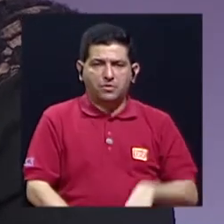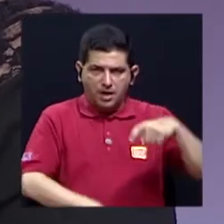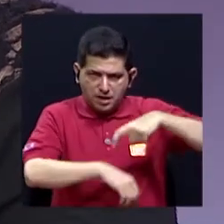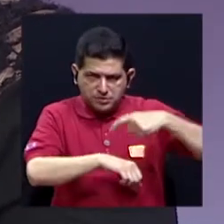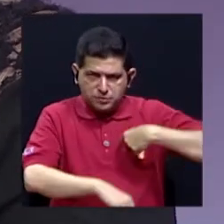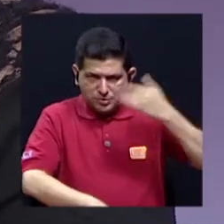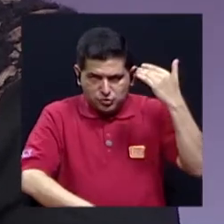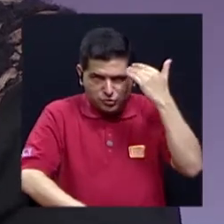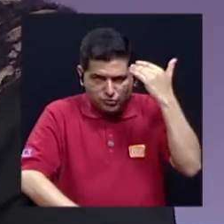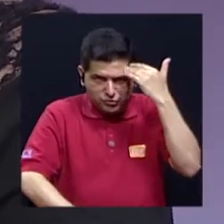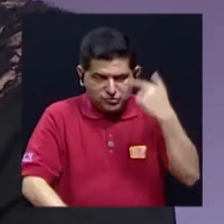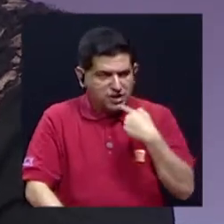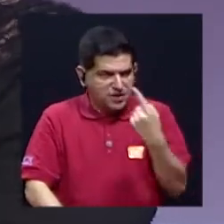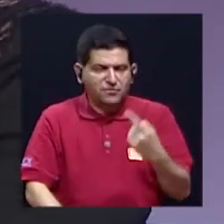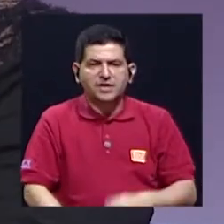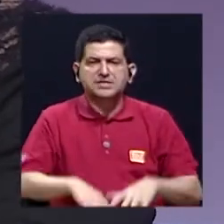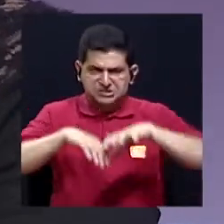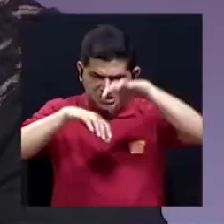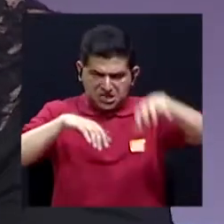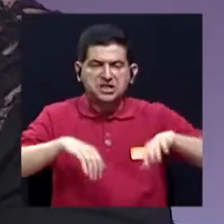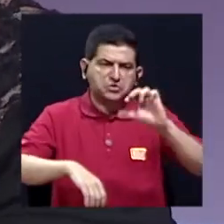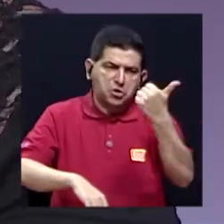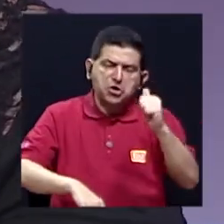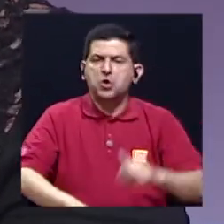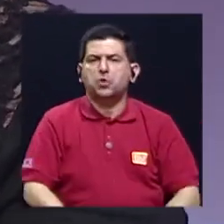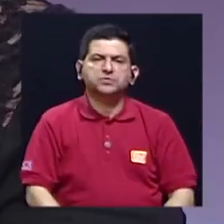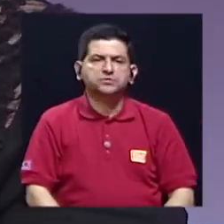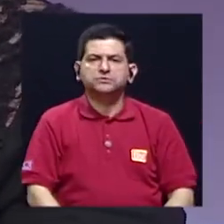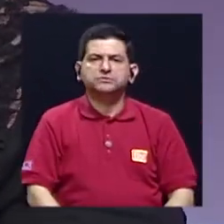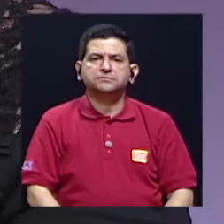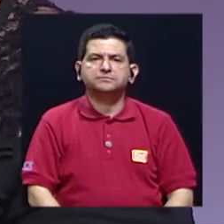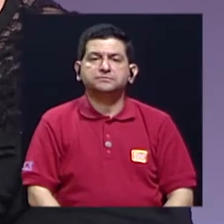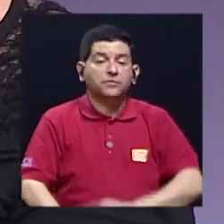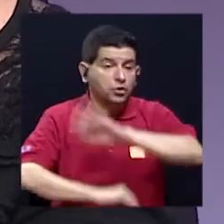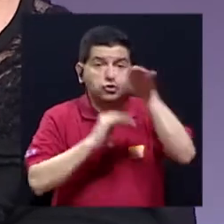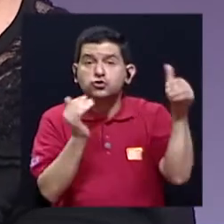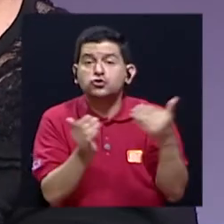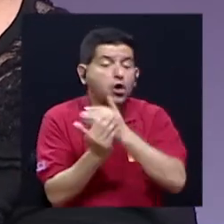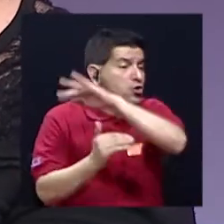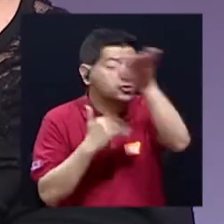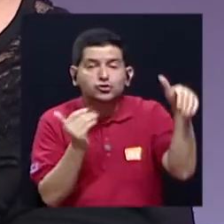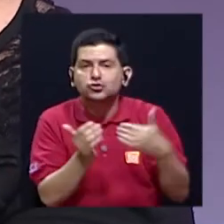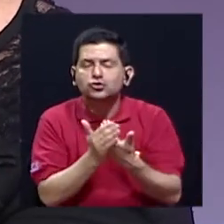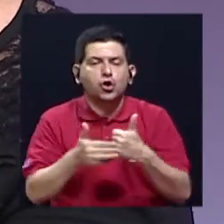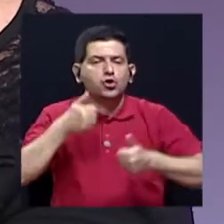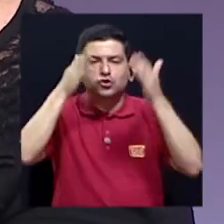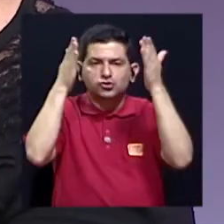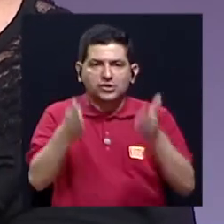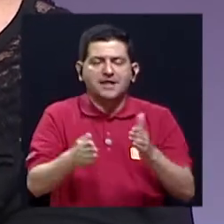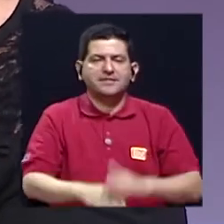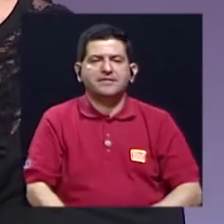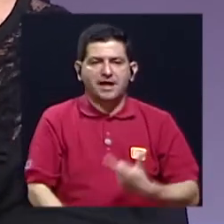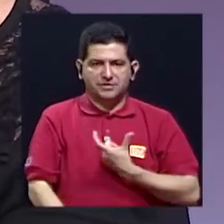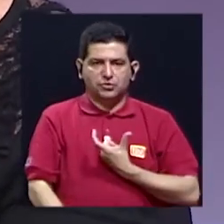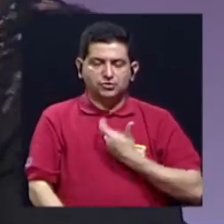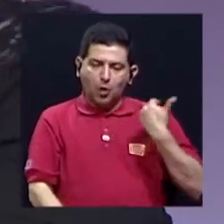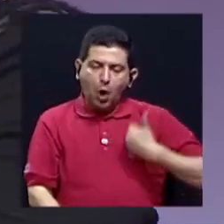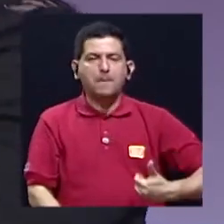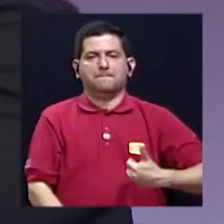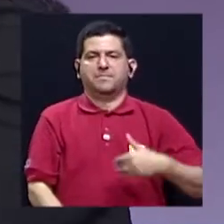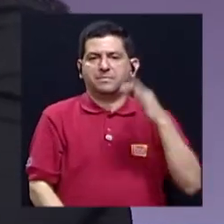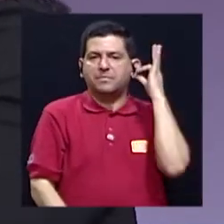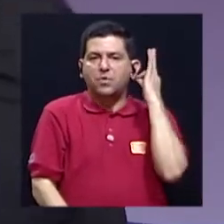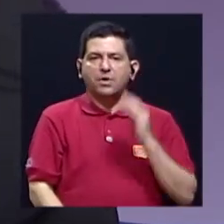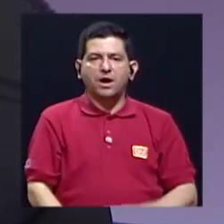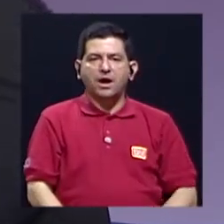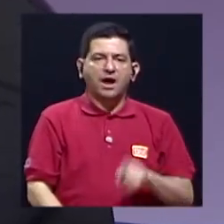yo conozco, voy a mencionar el cantón y otros más para no ser tan, y todos los candidatos que van para las alcaldías son hombres. Las